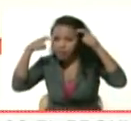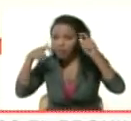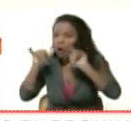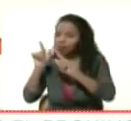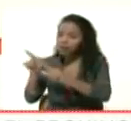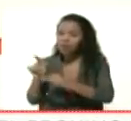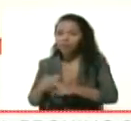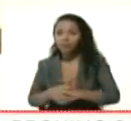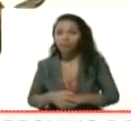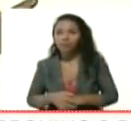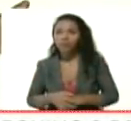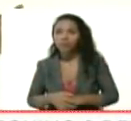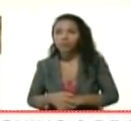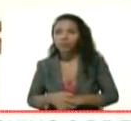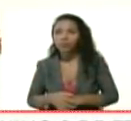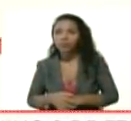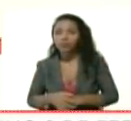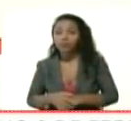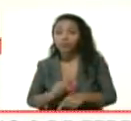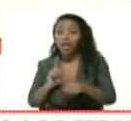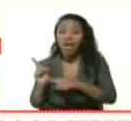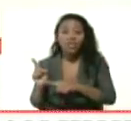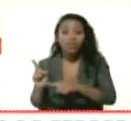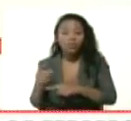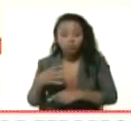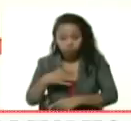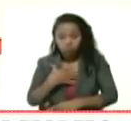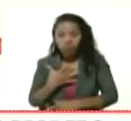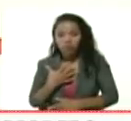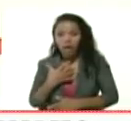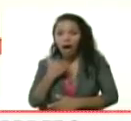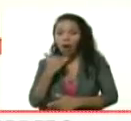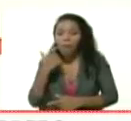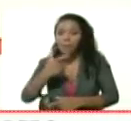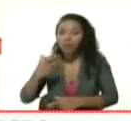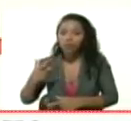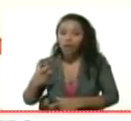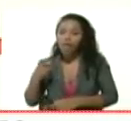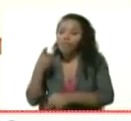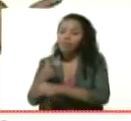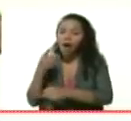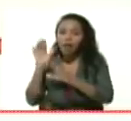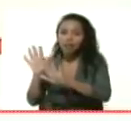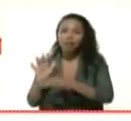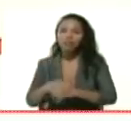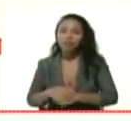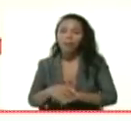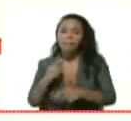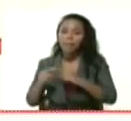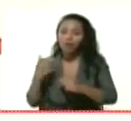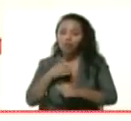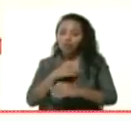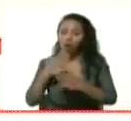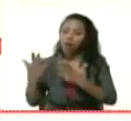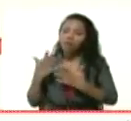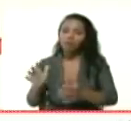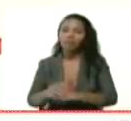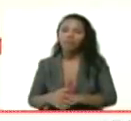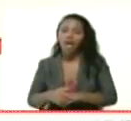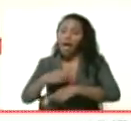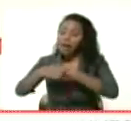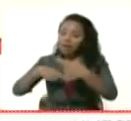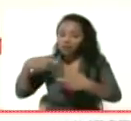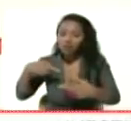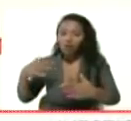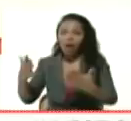chavismo. Y eso pudiera alguno pensar que no deberíamos ser así, pero así somos nosotros. Es una revolución lo que